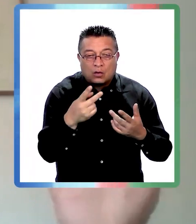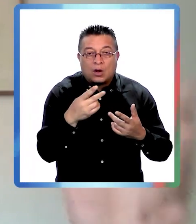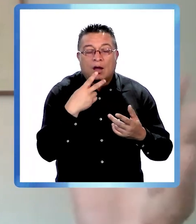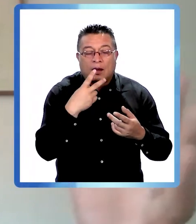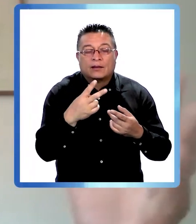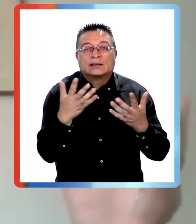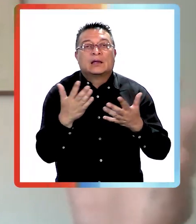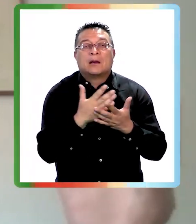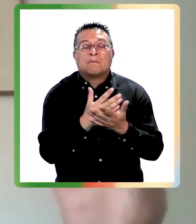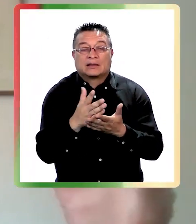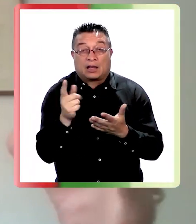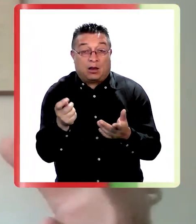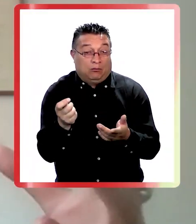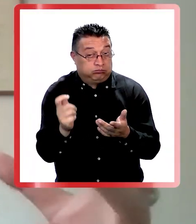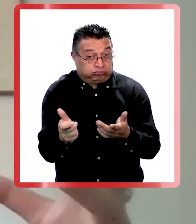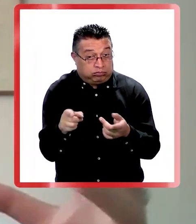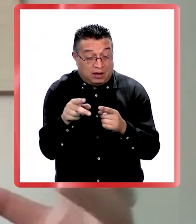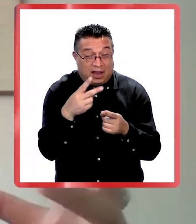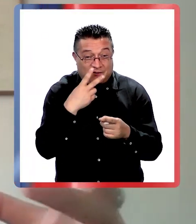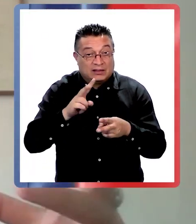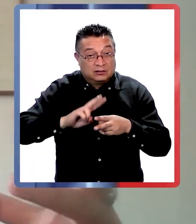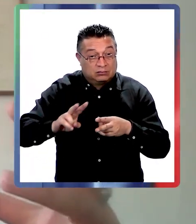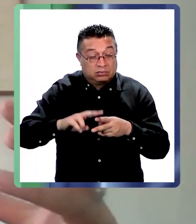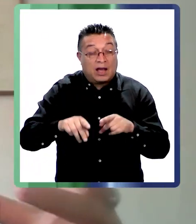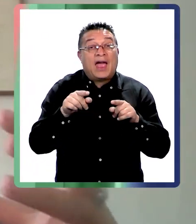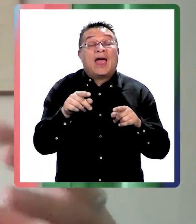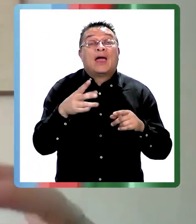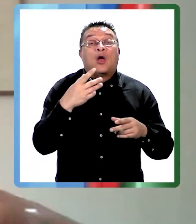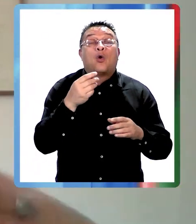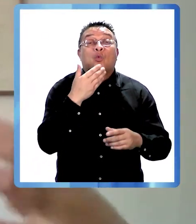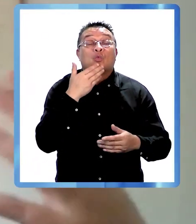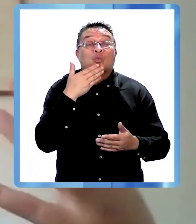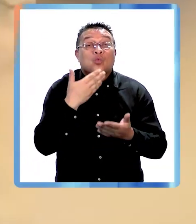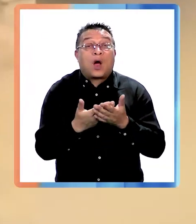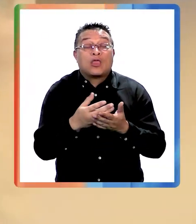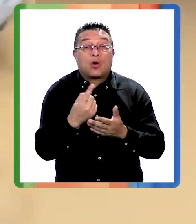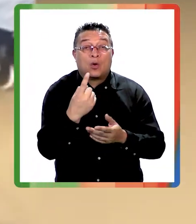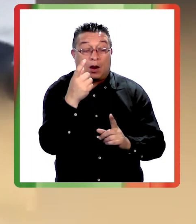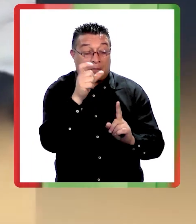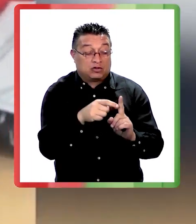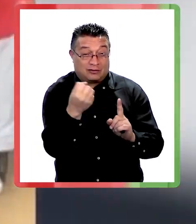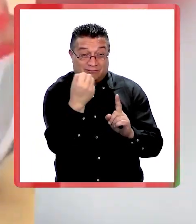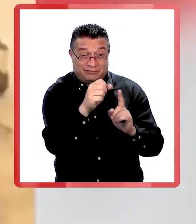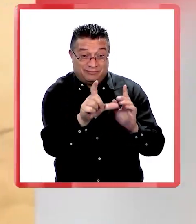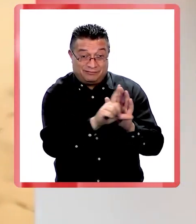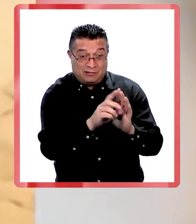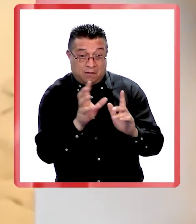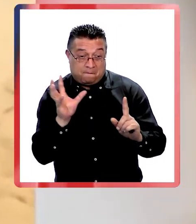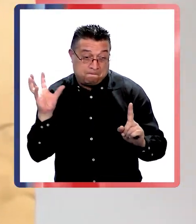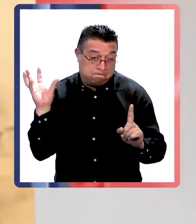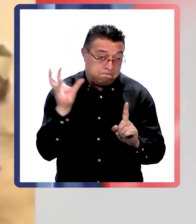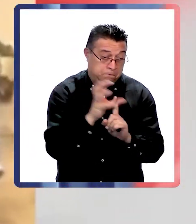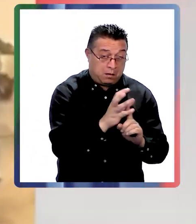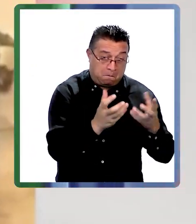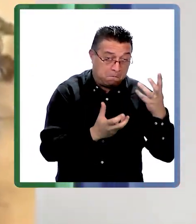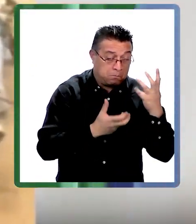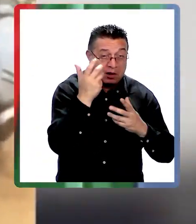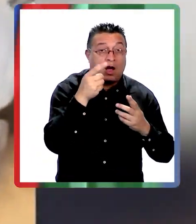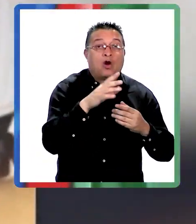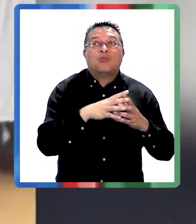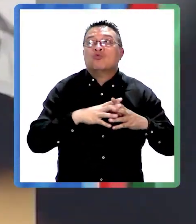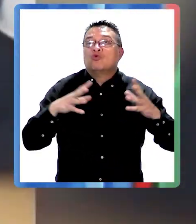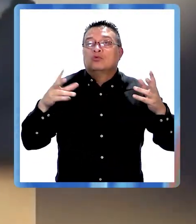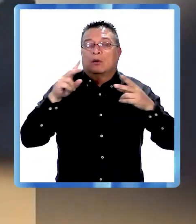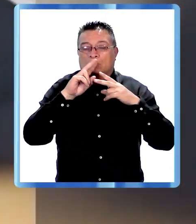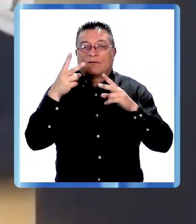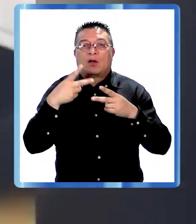y muy mediática también, porque eso también es importante entender, que cuando hay un linchamiento, esto inmediatamente tiene mucha repercusión